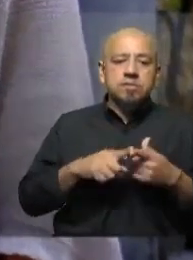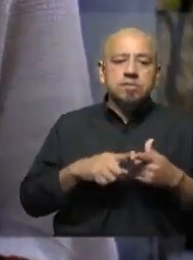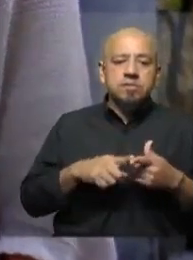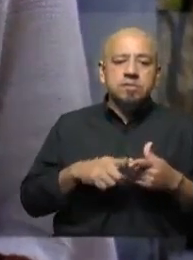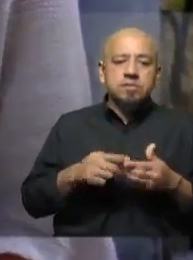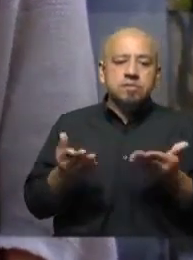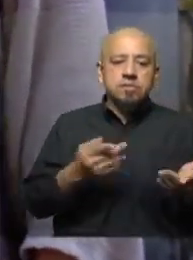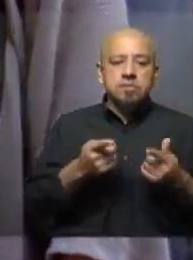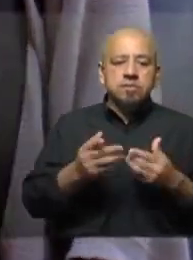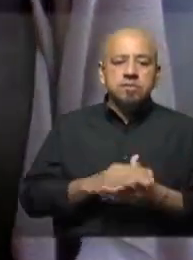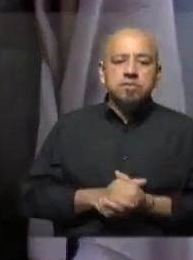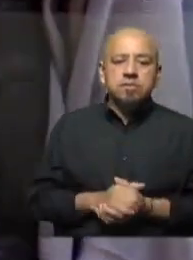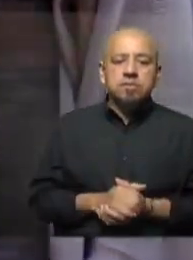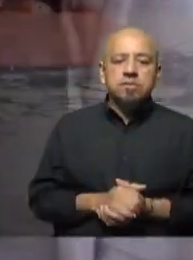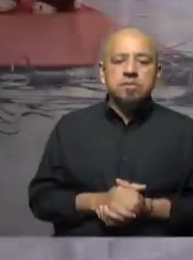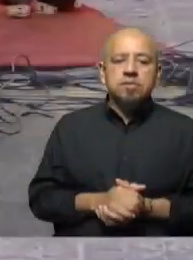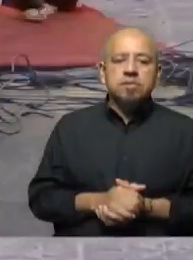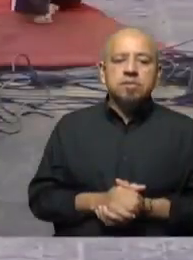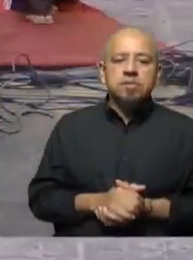cerramos con estas dos churras. Vamos arriba.